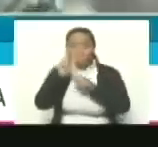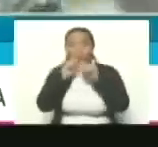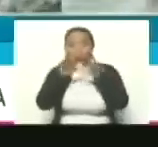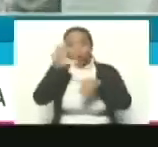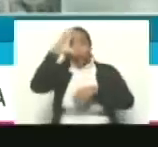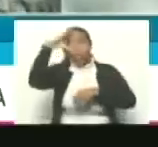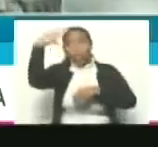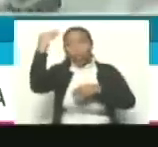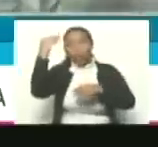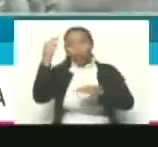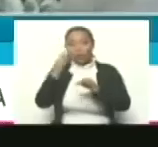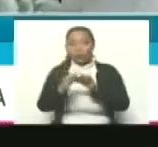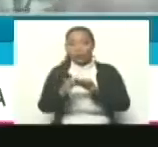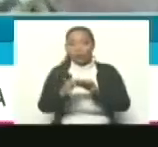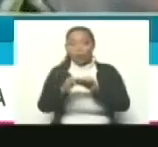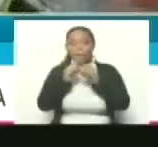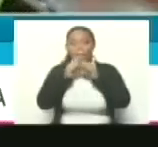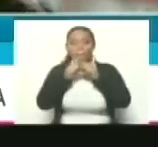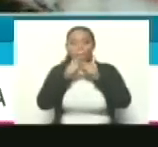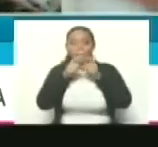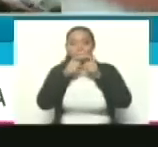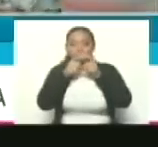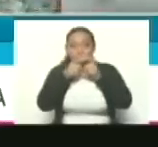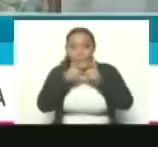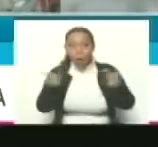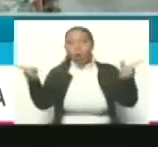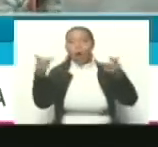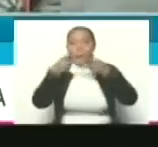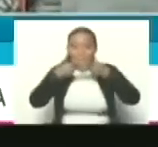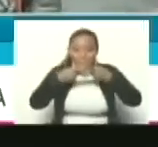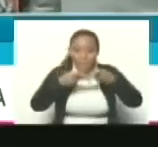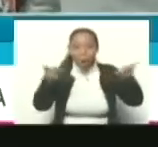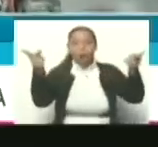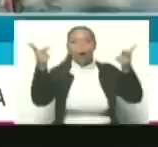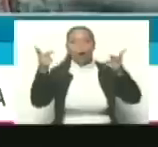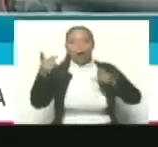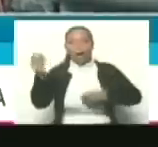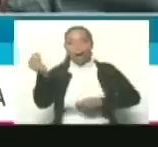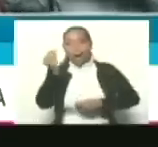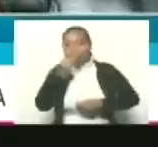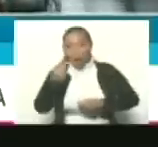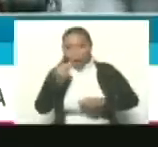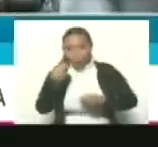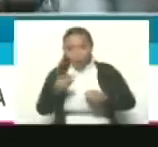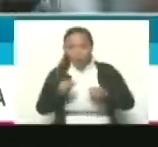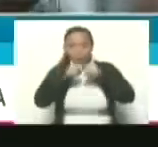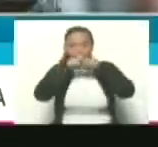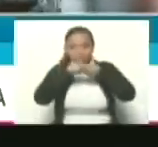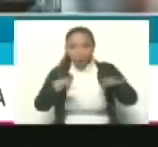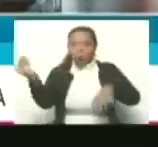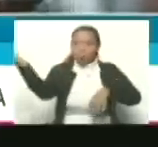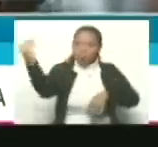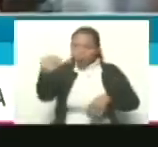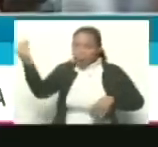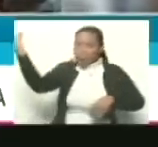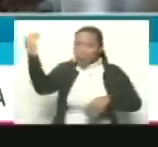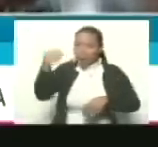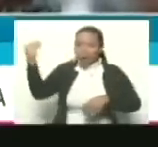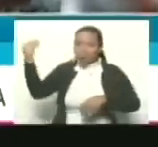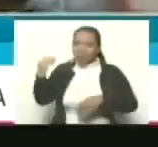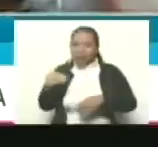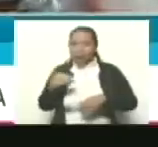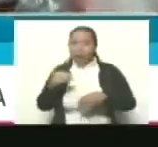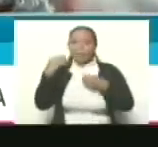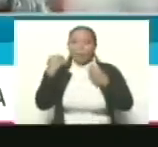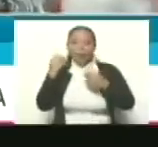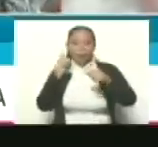Señor Jesucristo, multiplicando, pues, multiplicando el alimento, multiplicando la riqueza, multiplicando rumbo a la